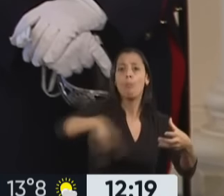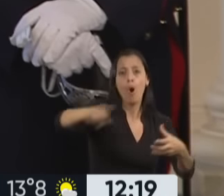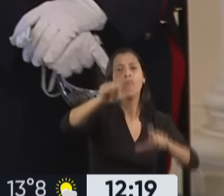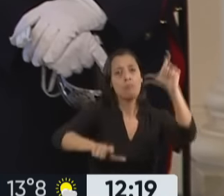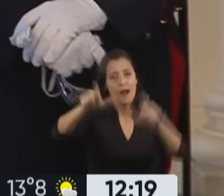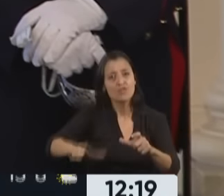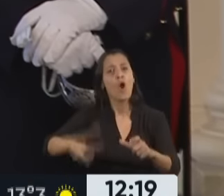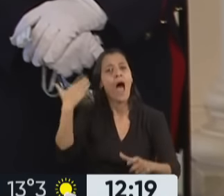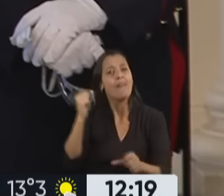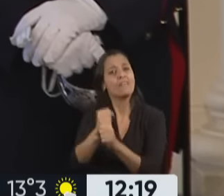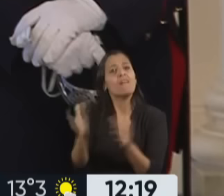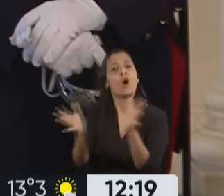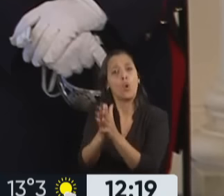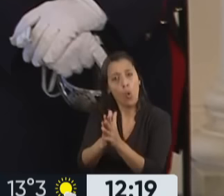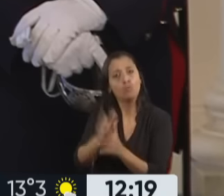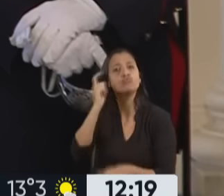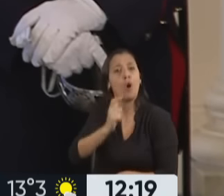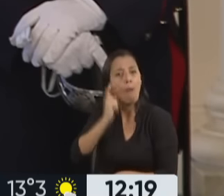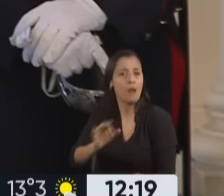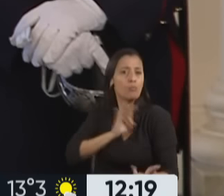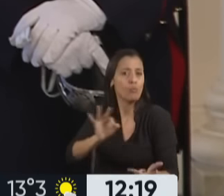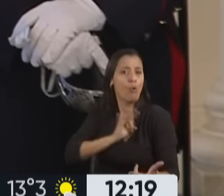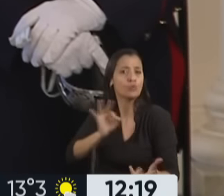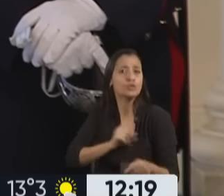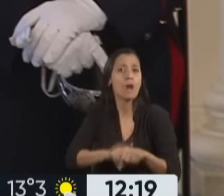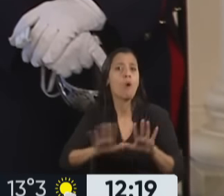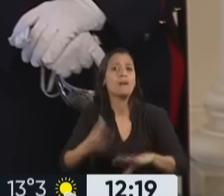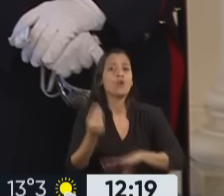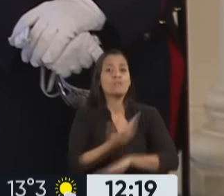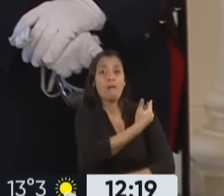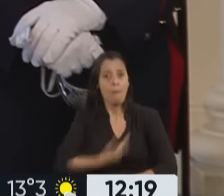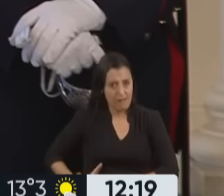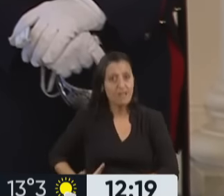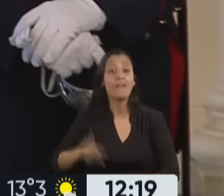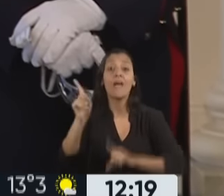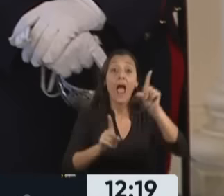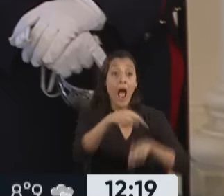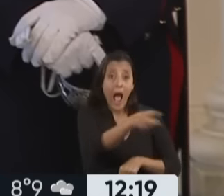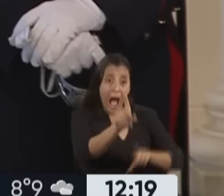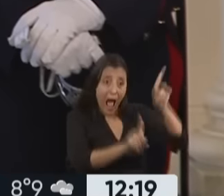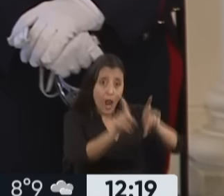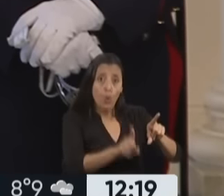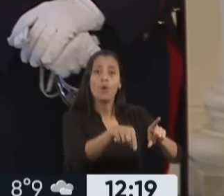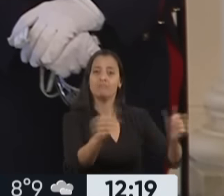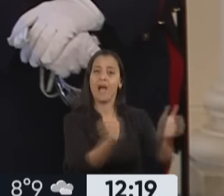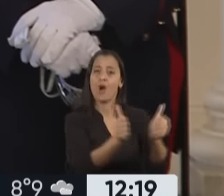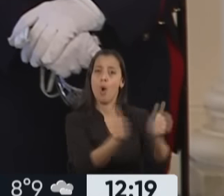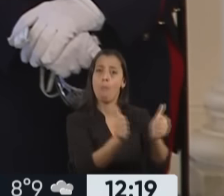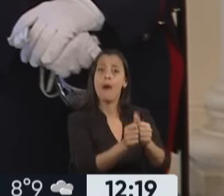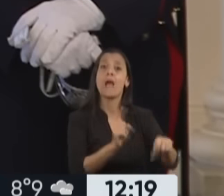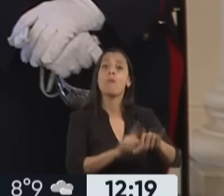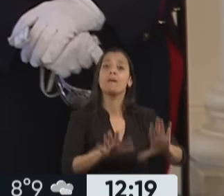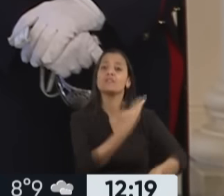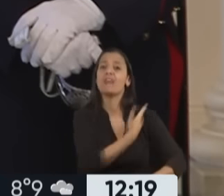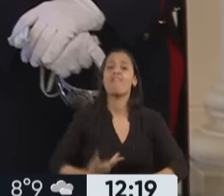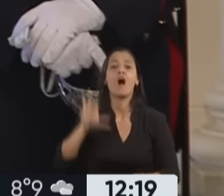con él durante todos los años que ejerció la presidencia, y algunos de ellos lo vienen acompañando desde que fue gobernador